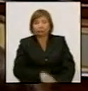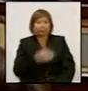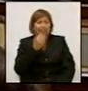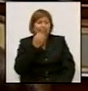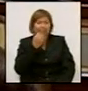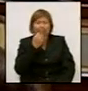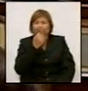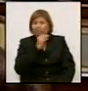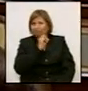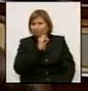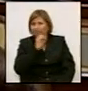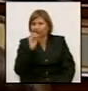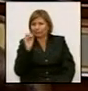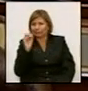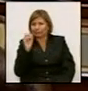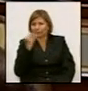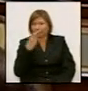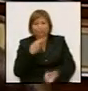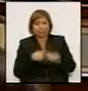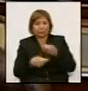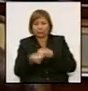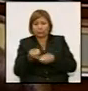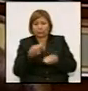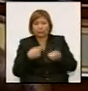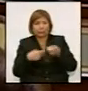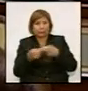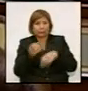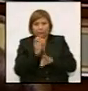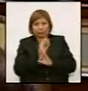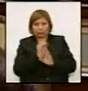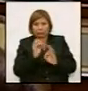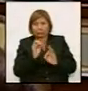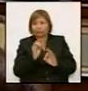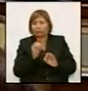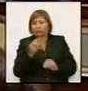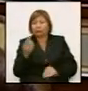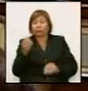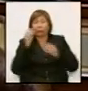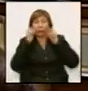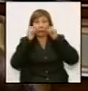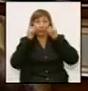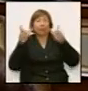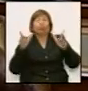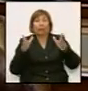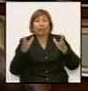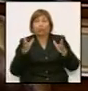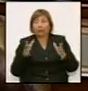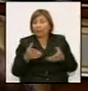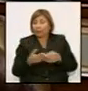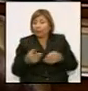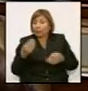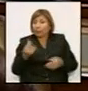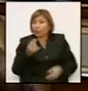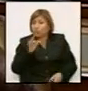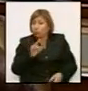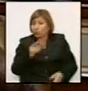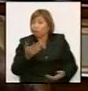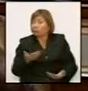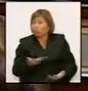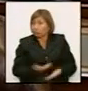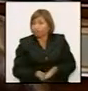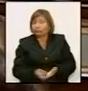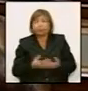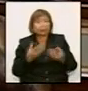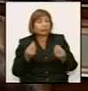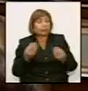nadie le había ido a negociar. Se quedó pasmado. Pero peor su gente. Mucha